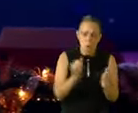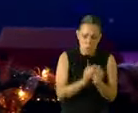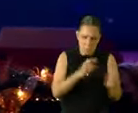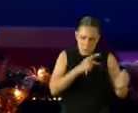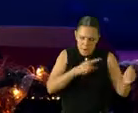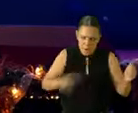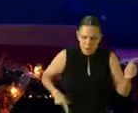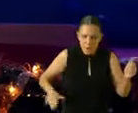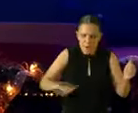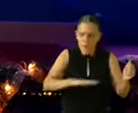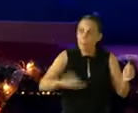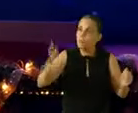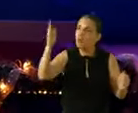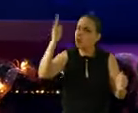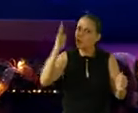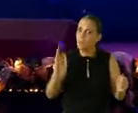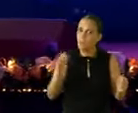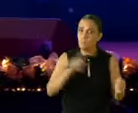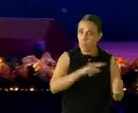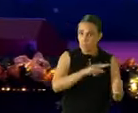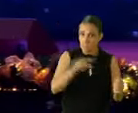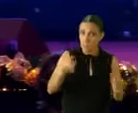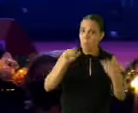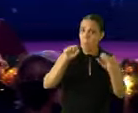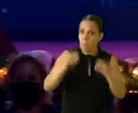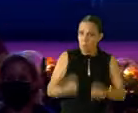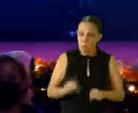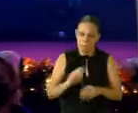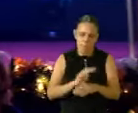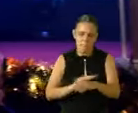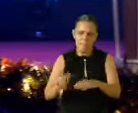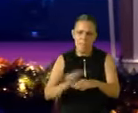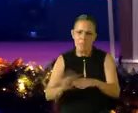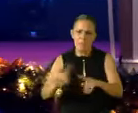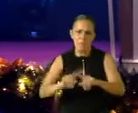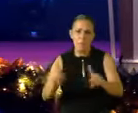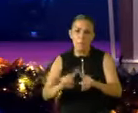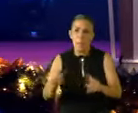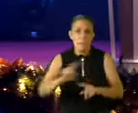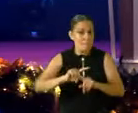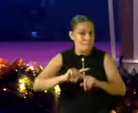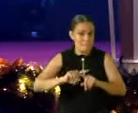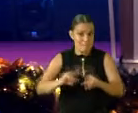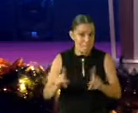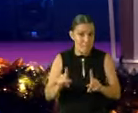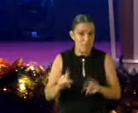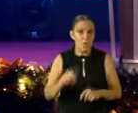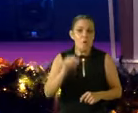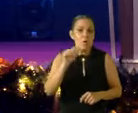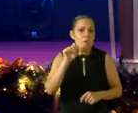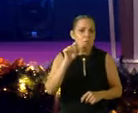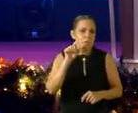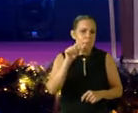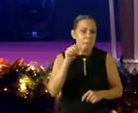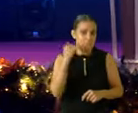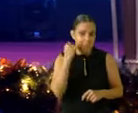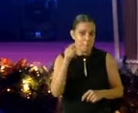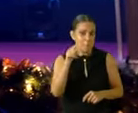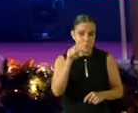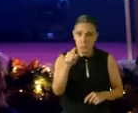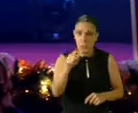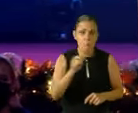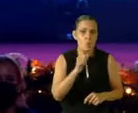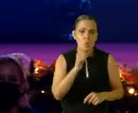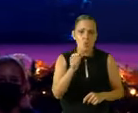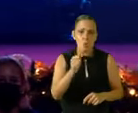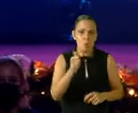a todos los residenciales, usted puede hacer evangelismo, pero si usted no sostiene y apoya la obra de Dios, la obra de Dios no puede seguir